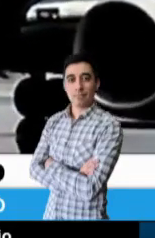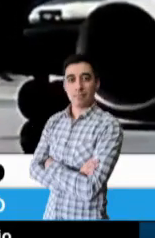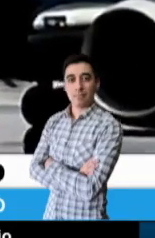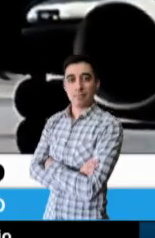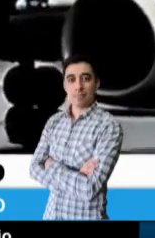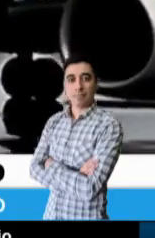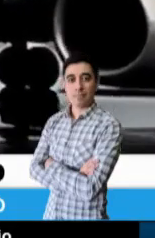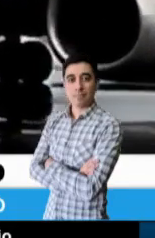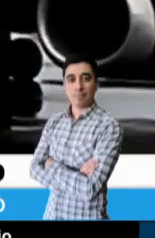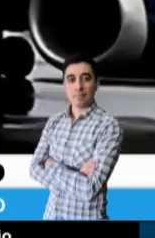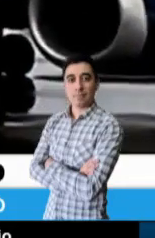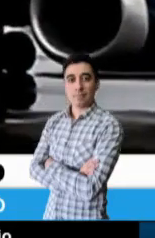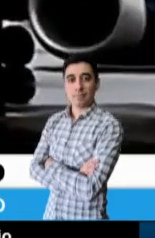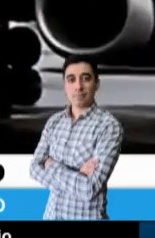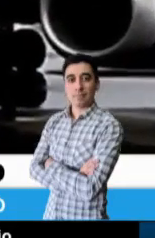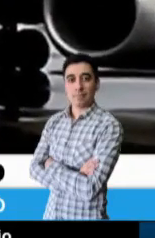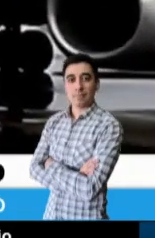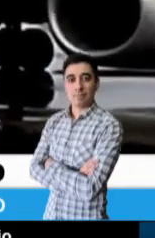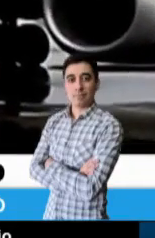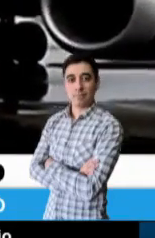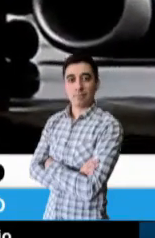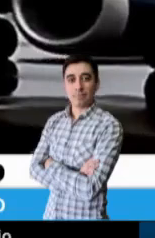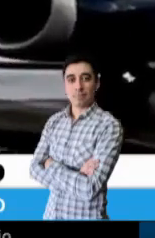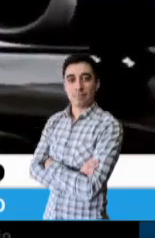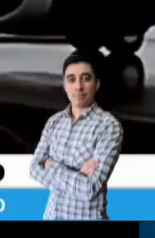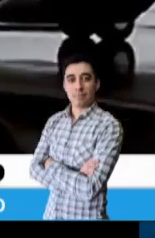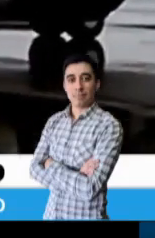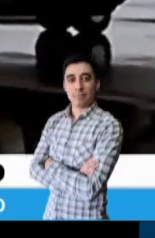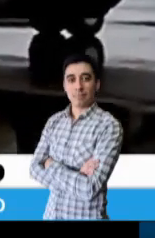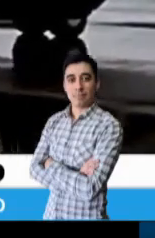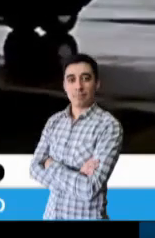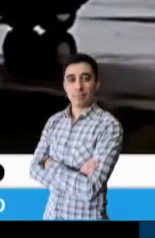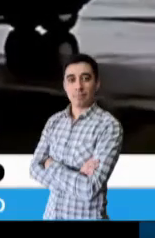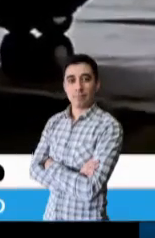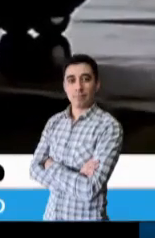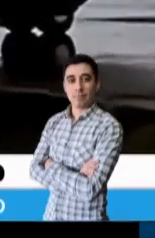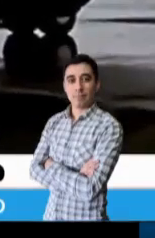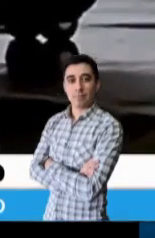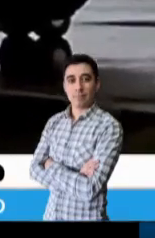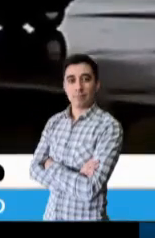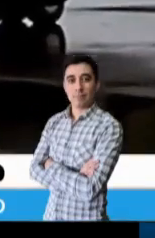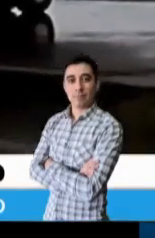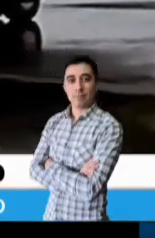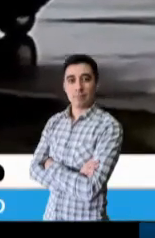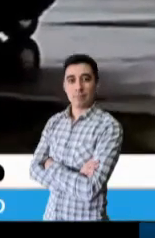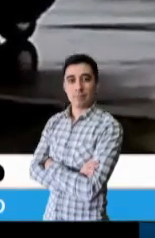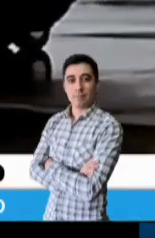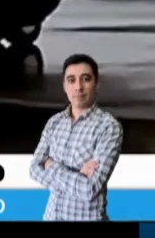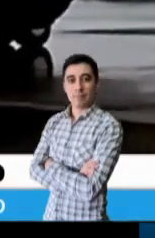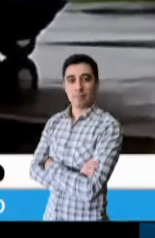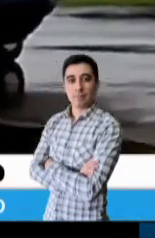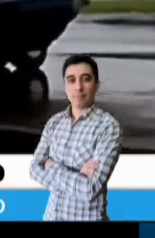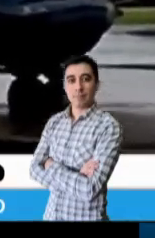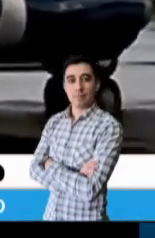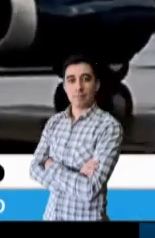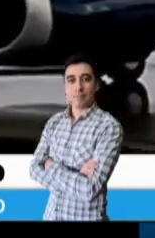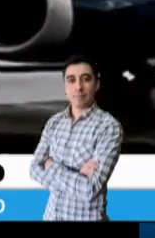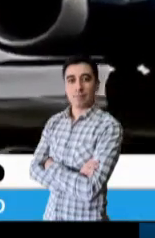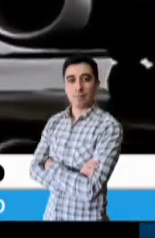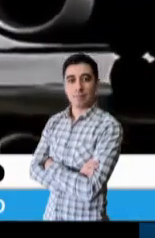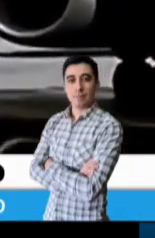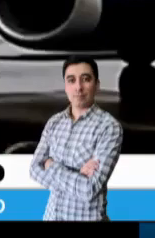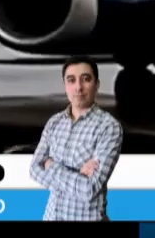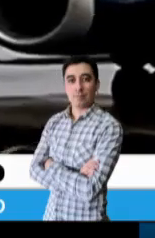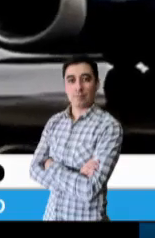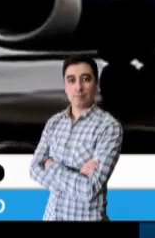medida tenemos la seguridad de que vamos a poder tener una presencia que permita desplegar la agenda y permita lo que yo creo que los ciudadanos y ciudadanas de la